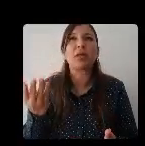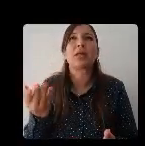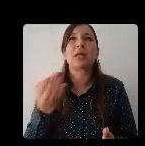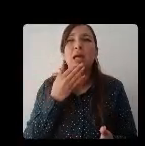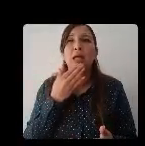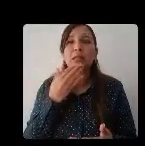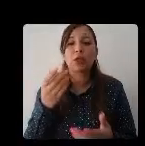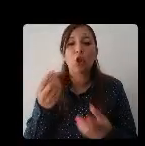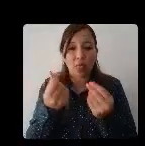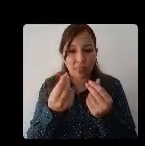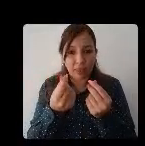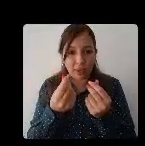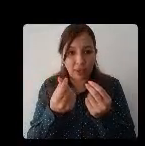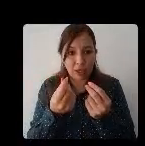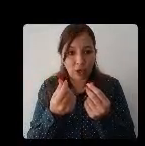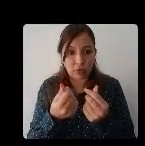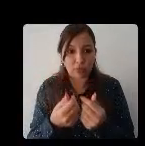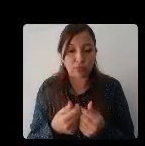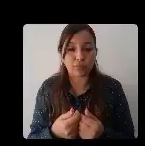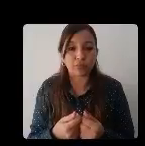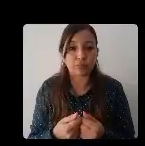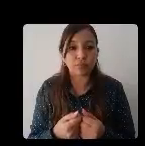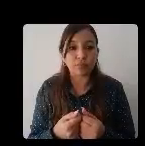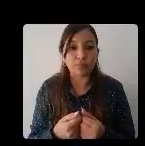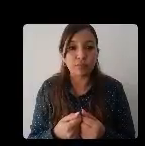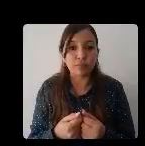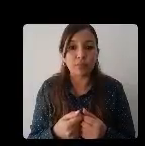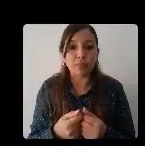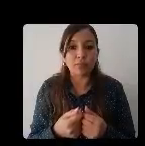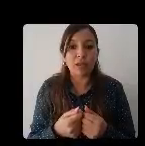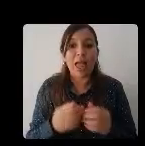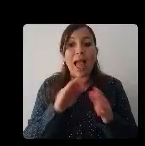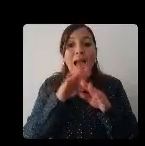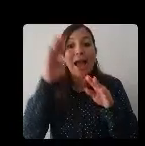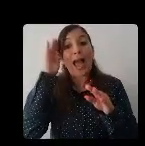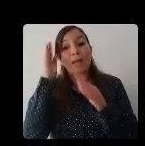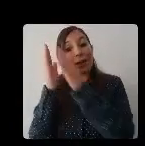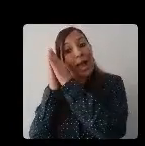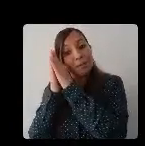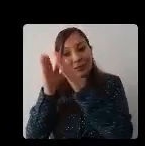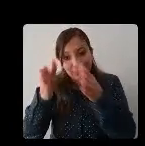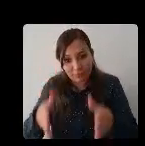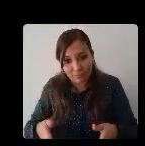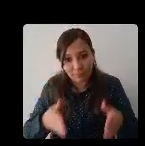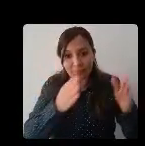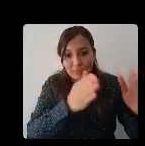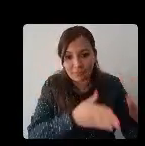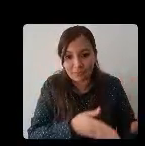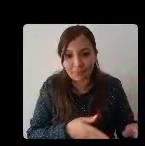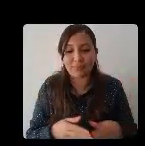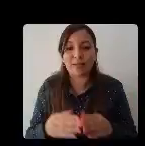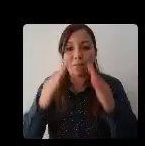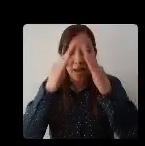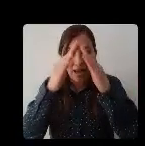nosotros entendemos aquí en Laraos es que nosotros debemos tener calidad de descanso. porque el visitante viene a pasear, a conocer